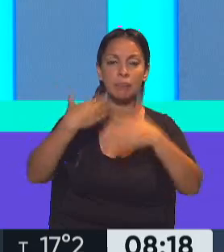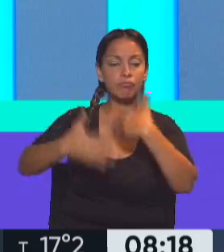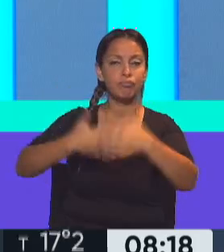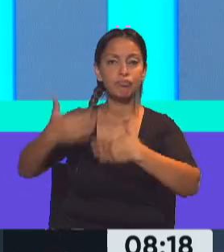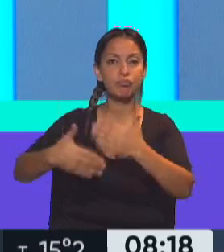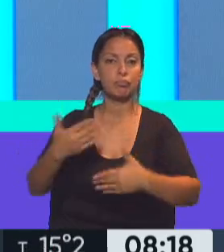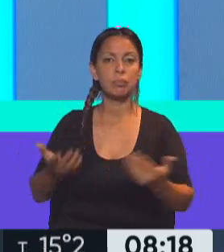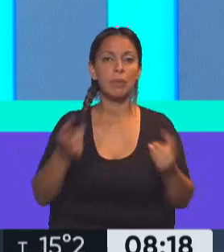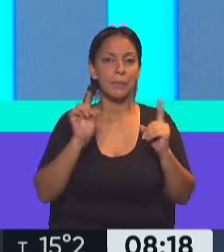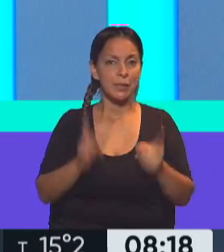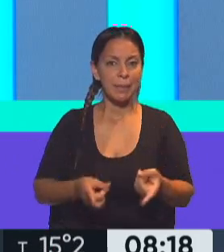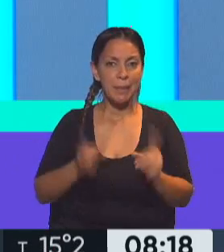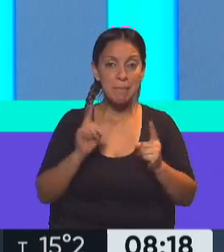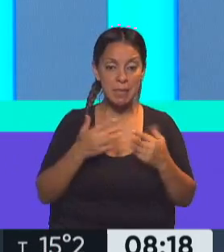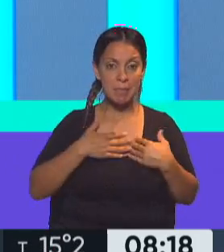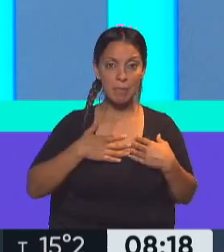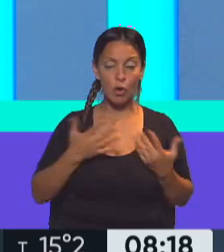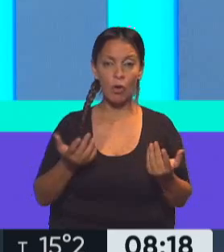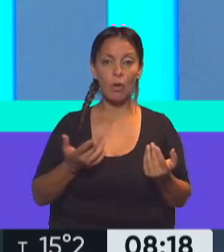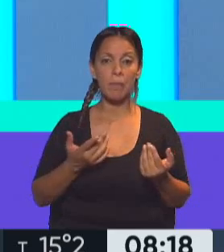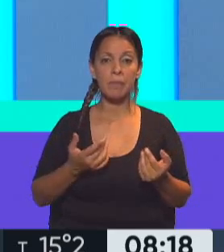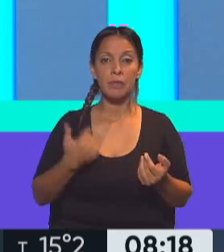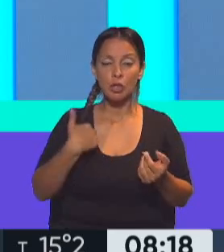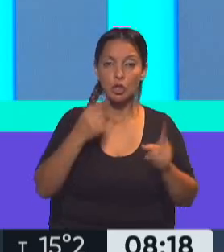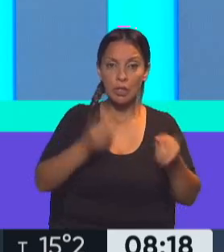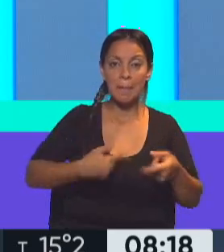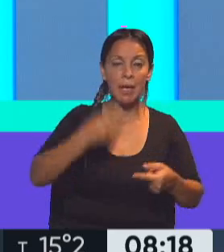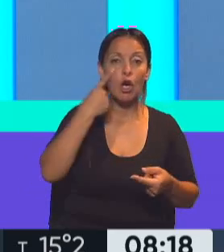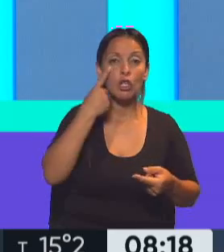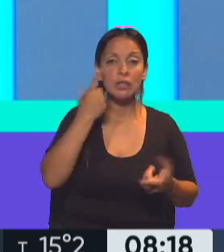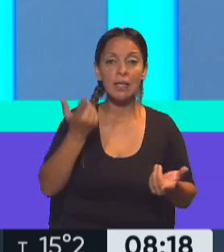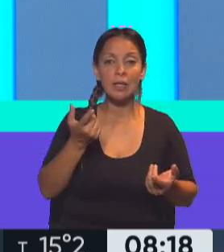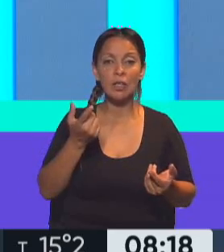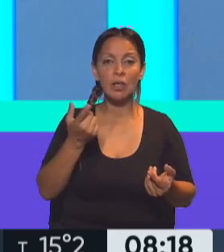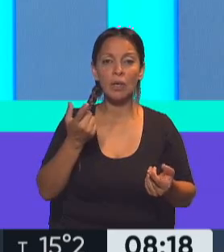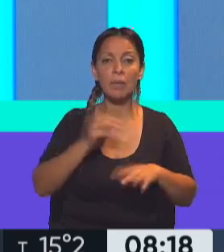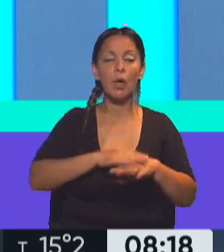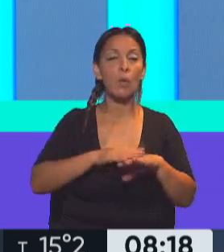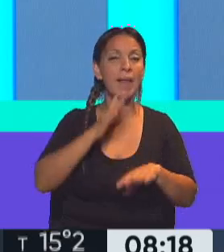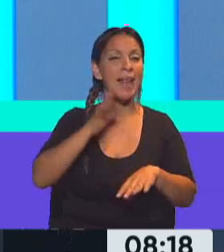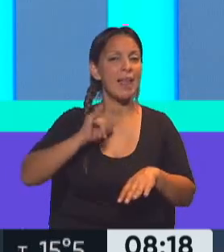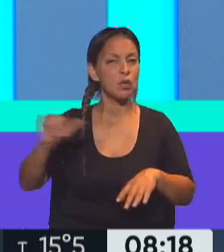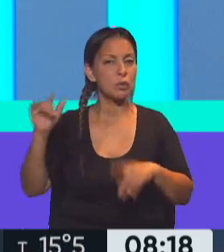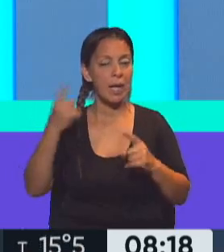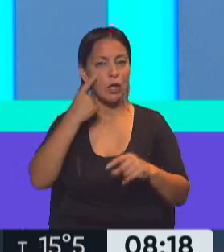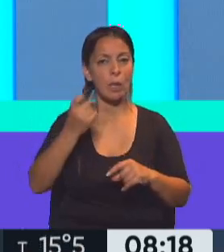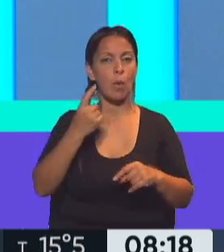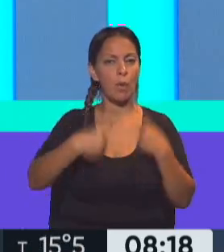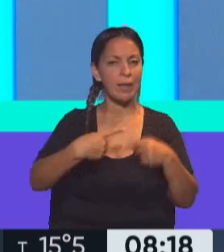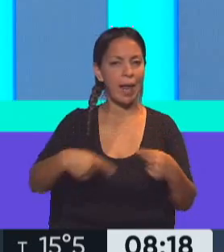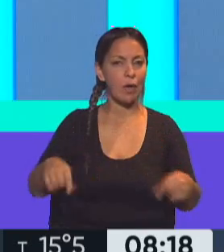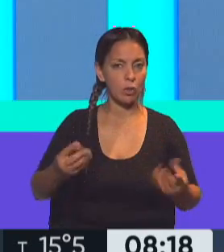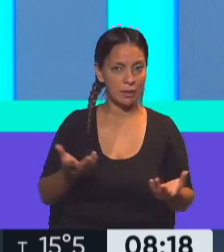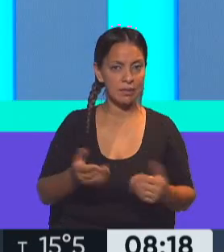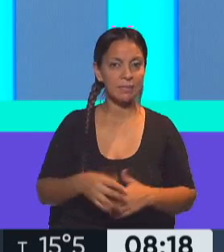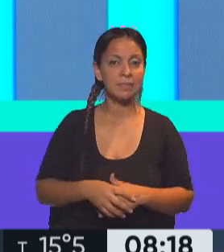incluso con nuestra especificidad, que vamos conociendo producto del ritmo de la denuncia. O sea, lamentablemente van